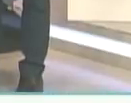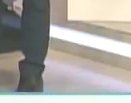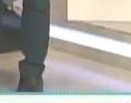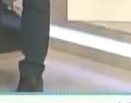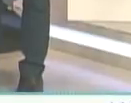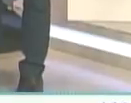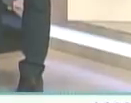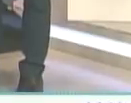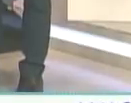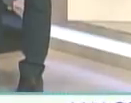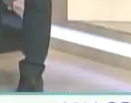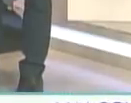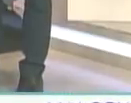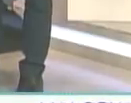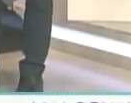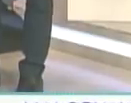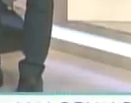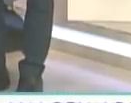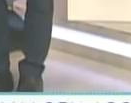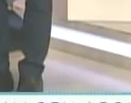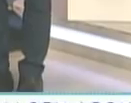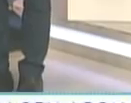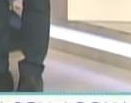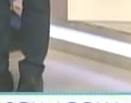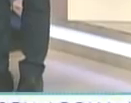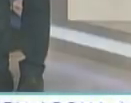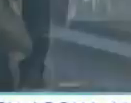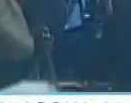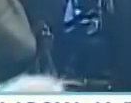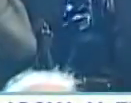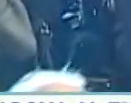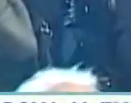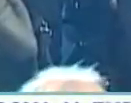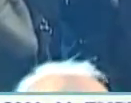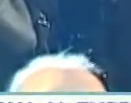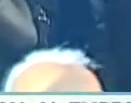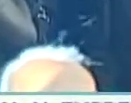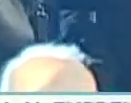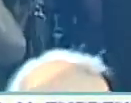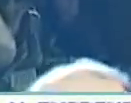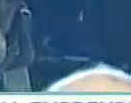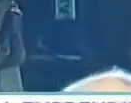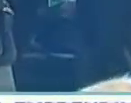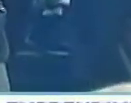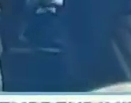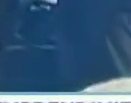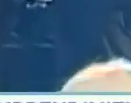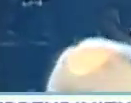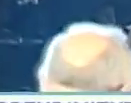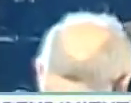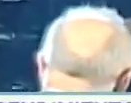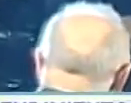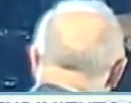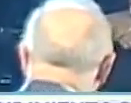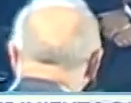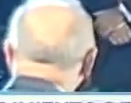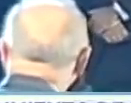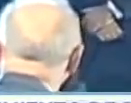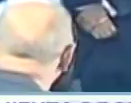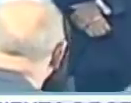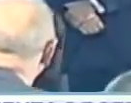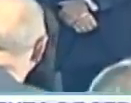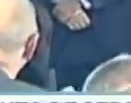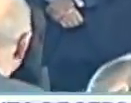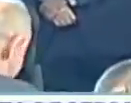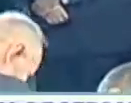presidente Nicolás Maduro Moros. Vamos a verlo. El señor Nicolás Maduro Moros, presidente constitucional de la República Bolivariana de Venezuela,